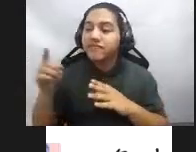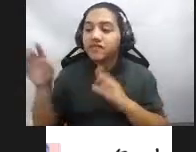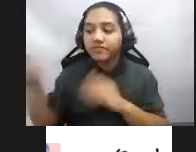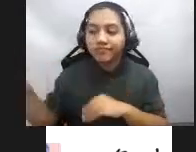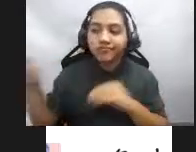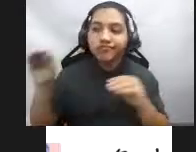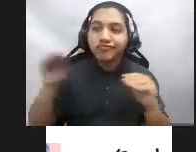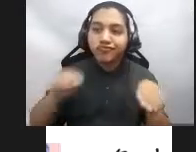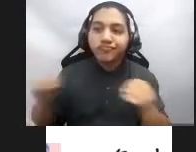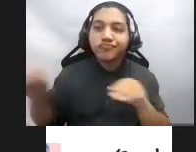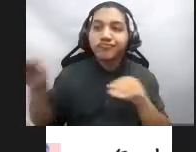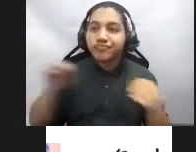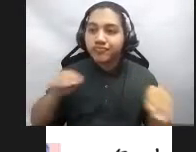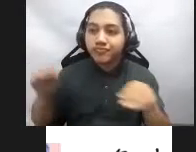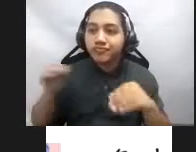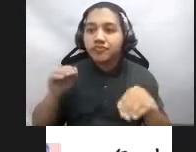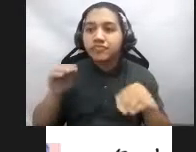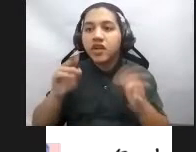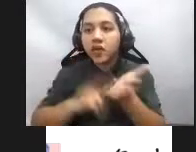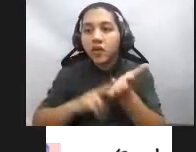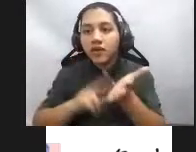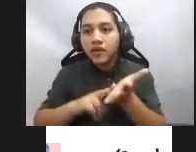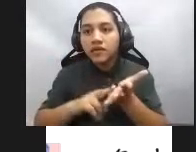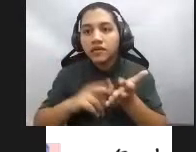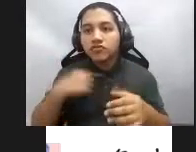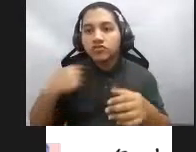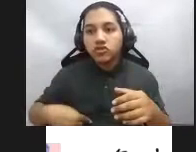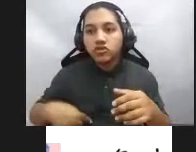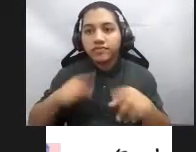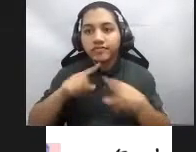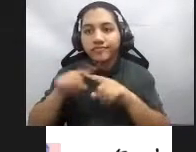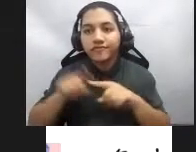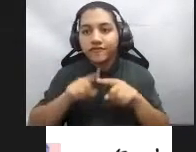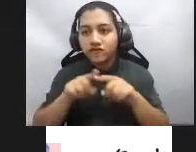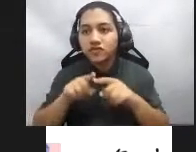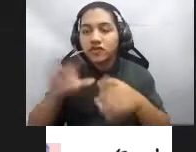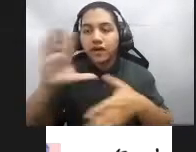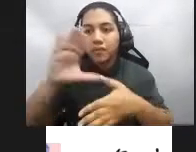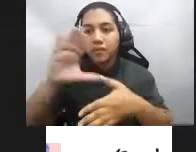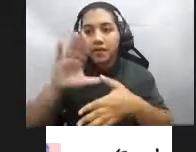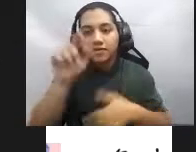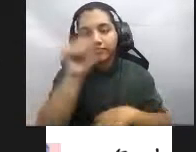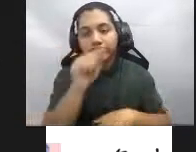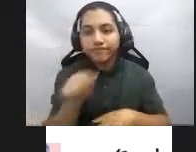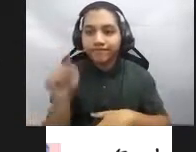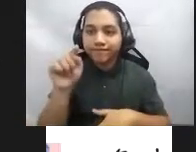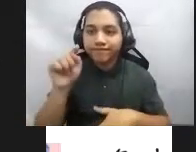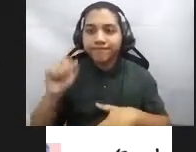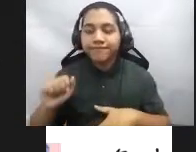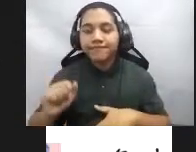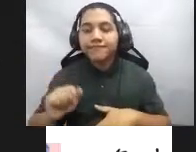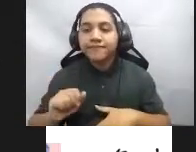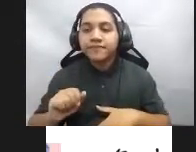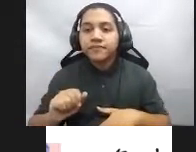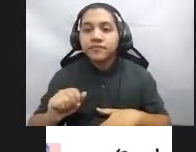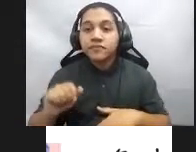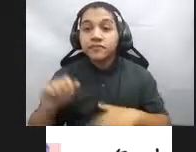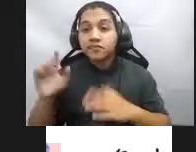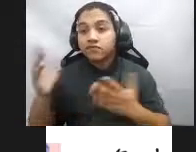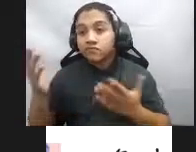a distintas partes del territorio de América. Desde que se montan en los